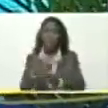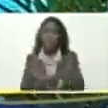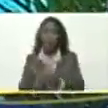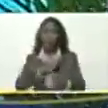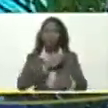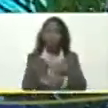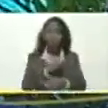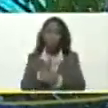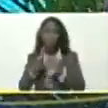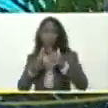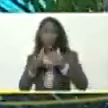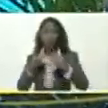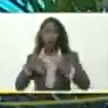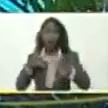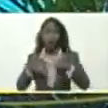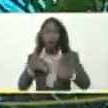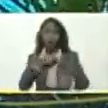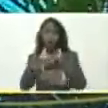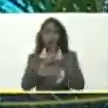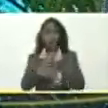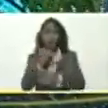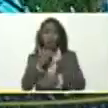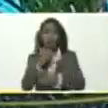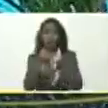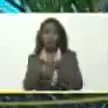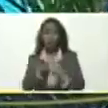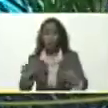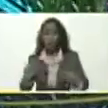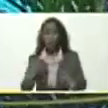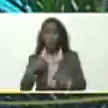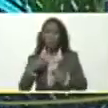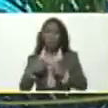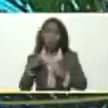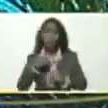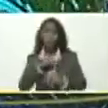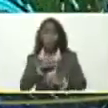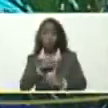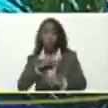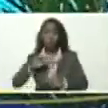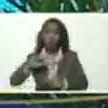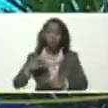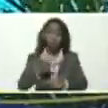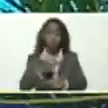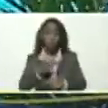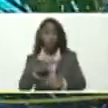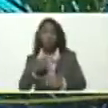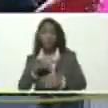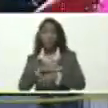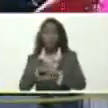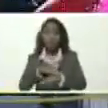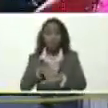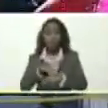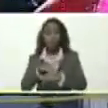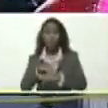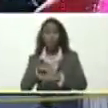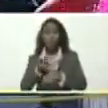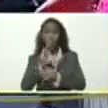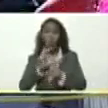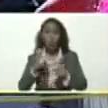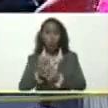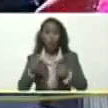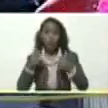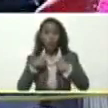las actividades, cosa que era casi que imposible, y nos tuvimos que dividir entre el ministro Ernesto Villegas y yo para estar en